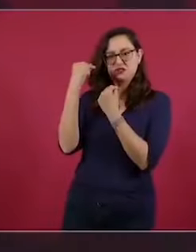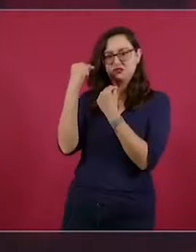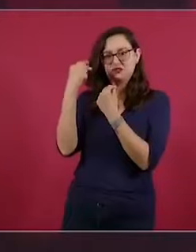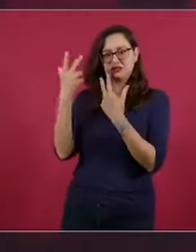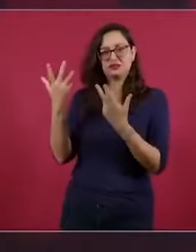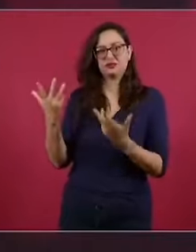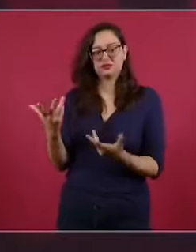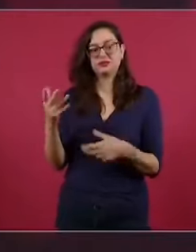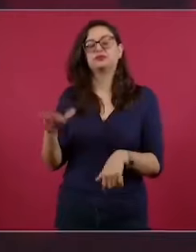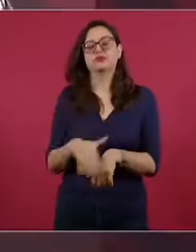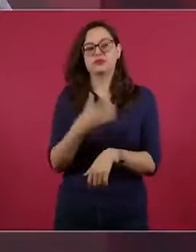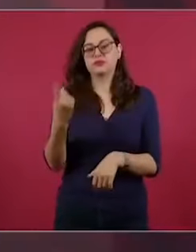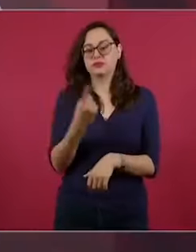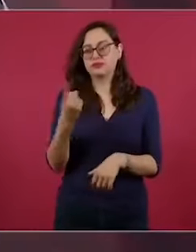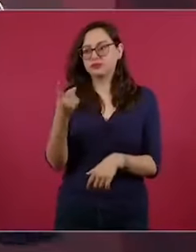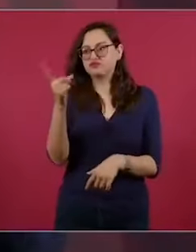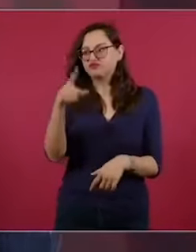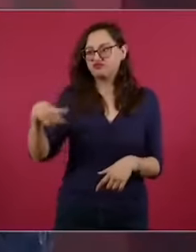bloque conservador